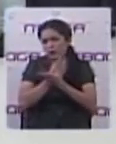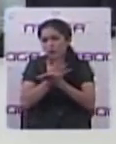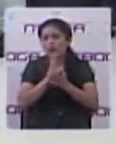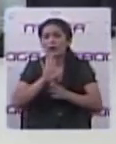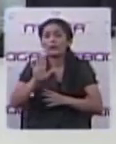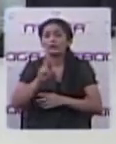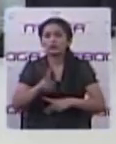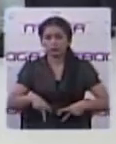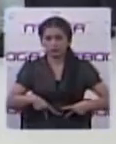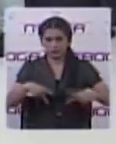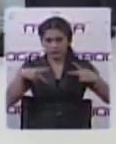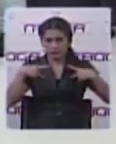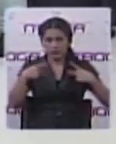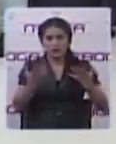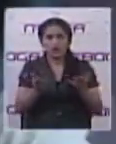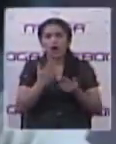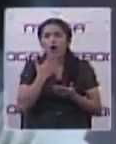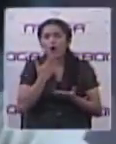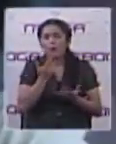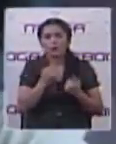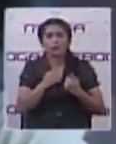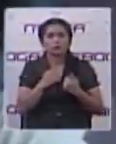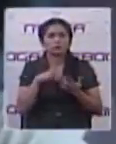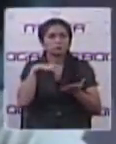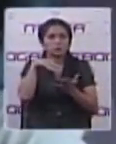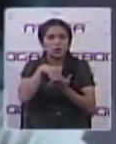sus logros, cursos de capacitación,